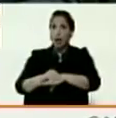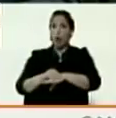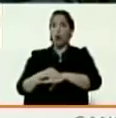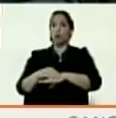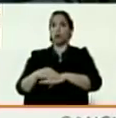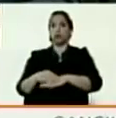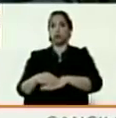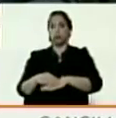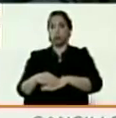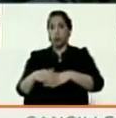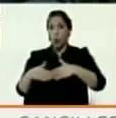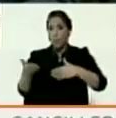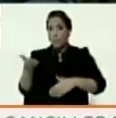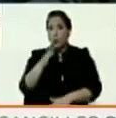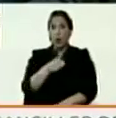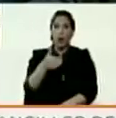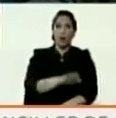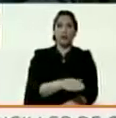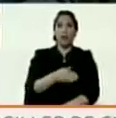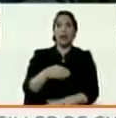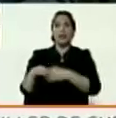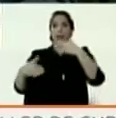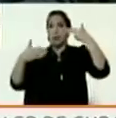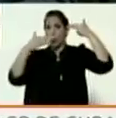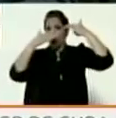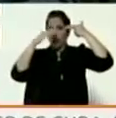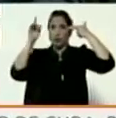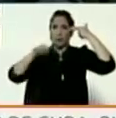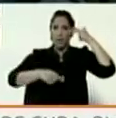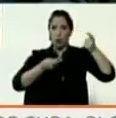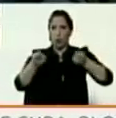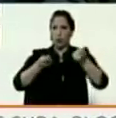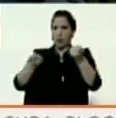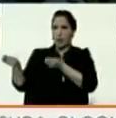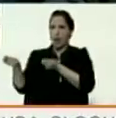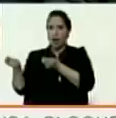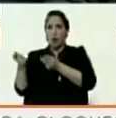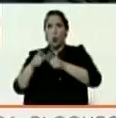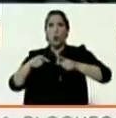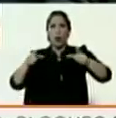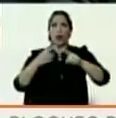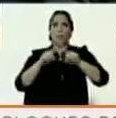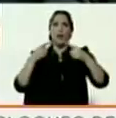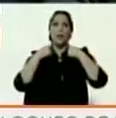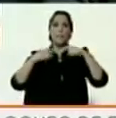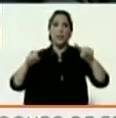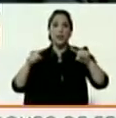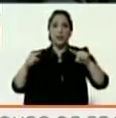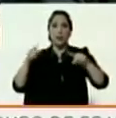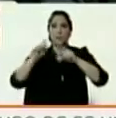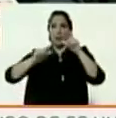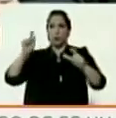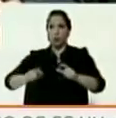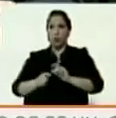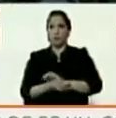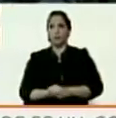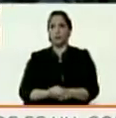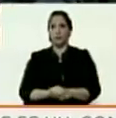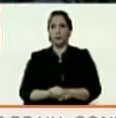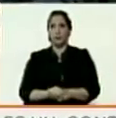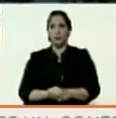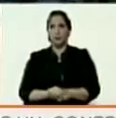de coordinar sitios para la desaparición forzosa de personas y, por supuesto,